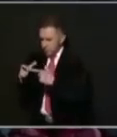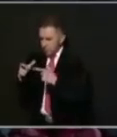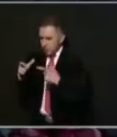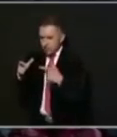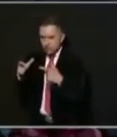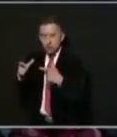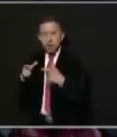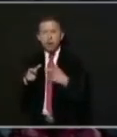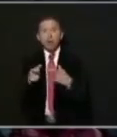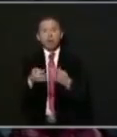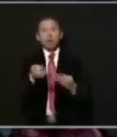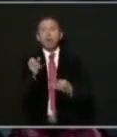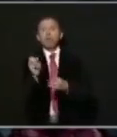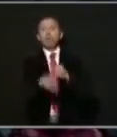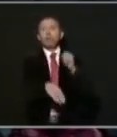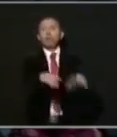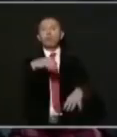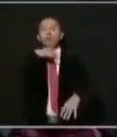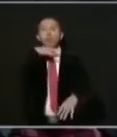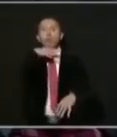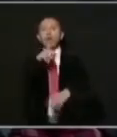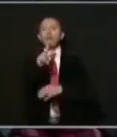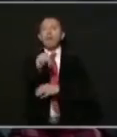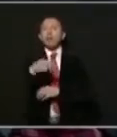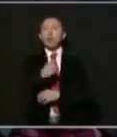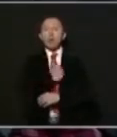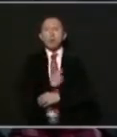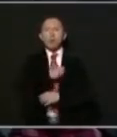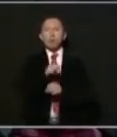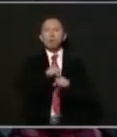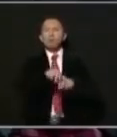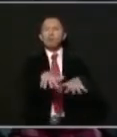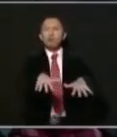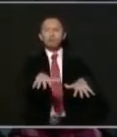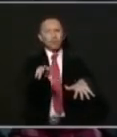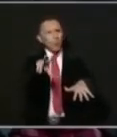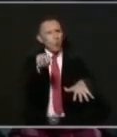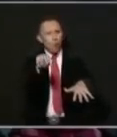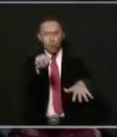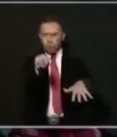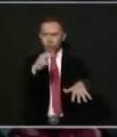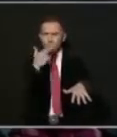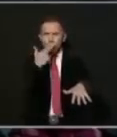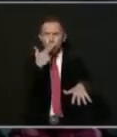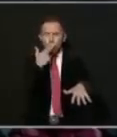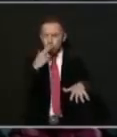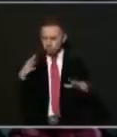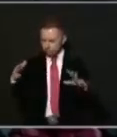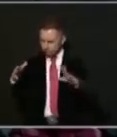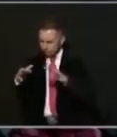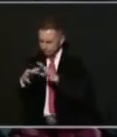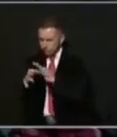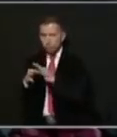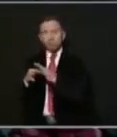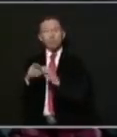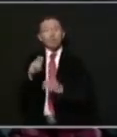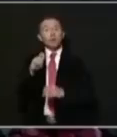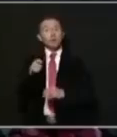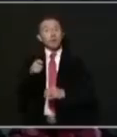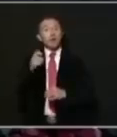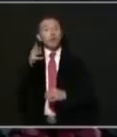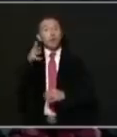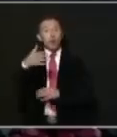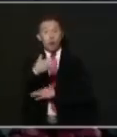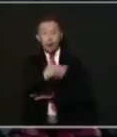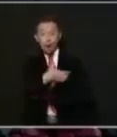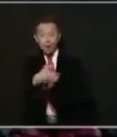se permitirá la introducción y el uso de semillas